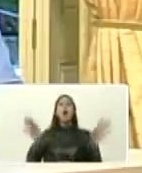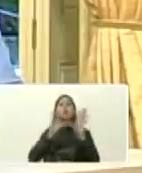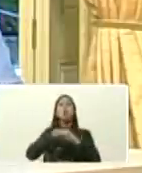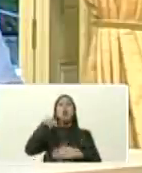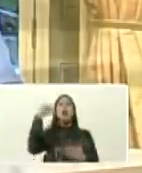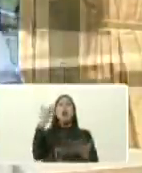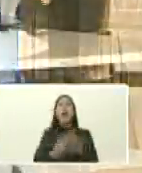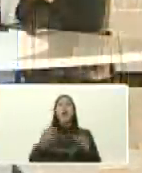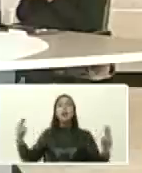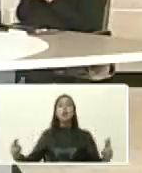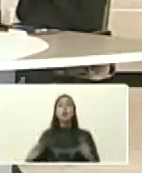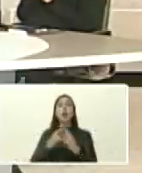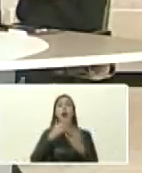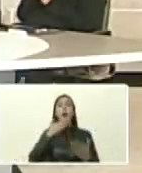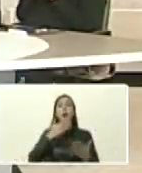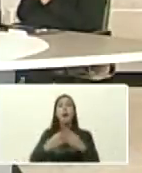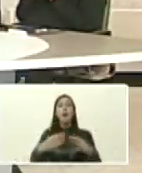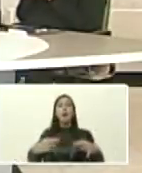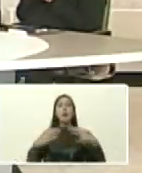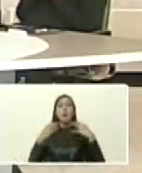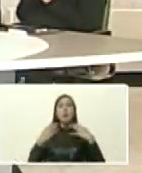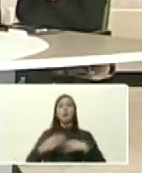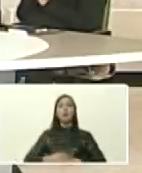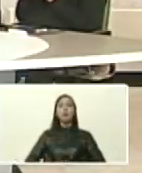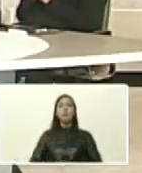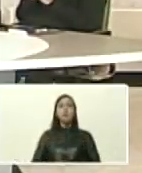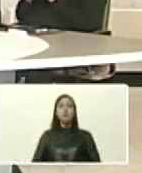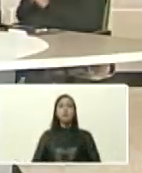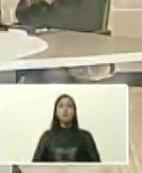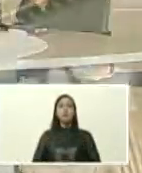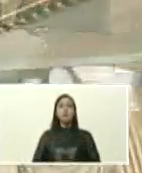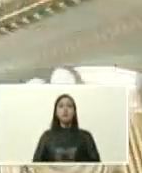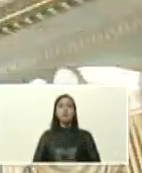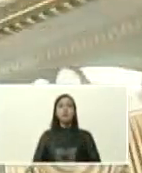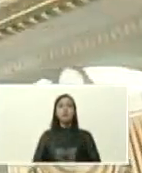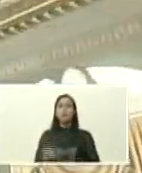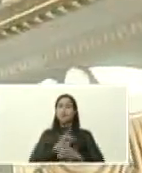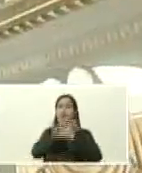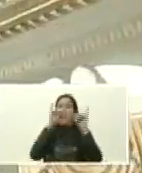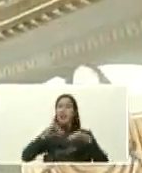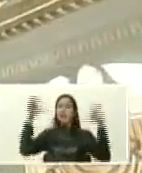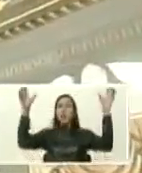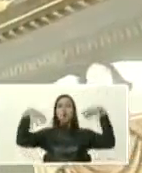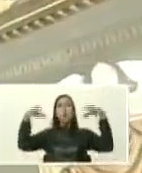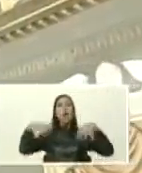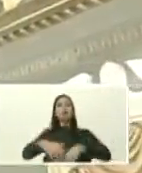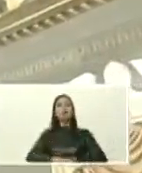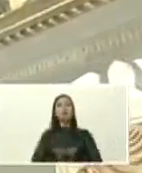próxima, muchas gracias. Felices lluvias.